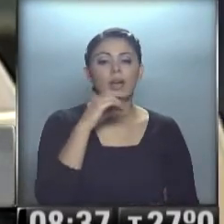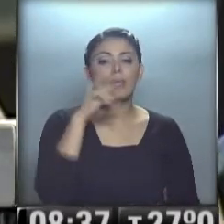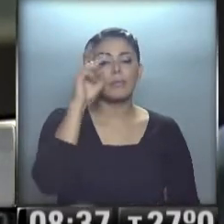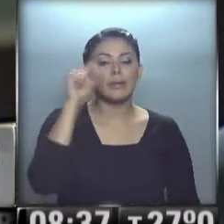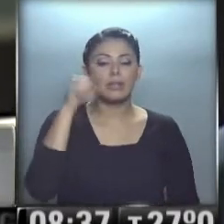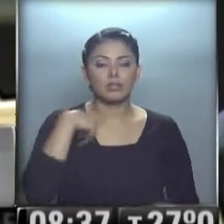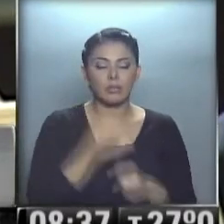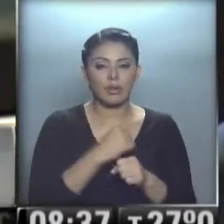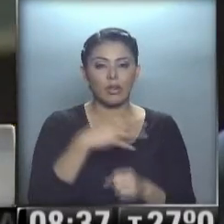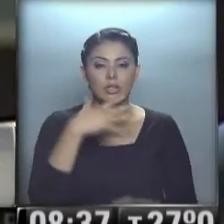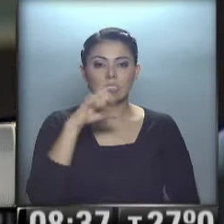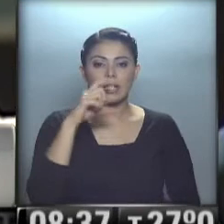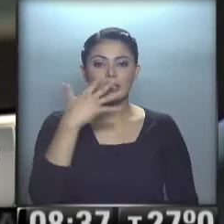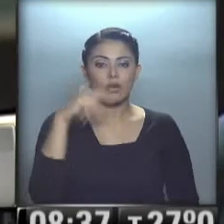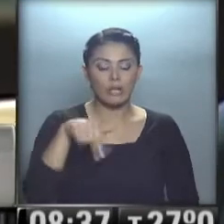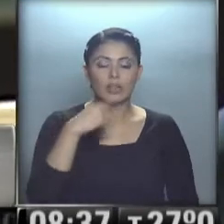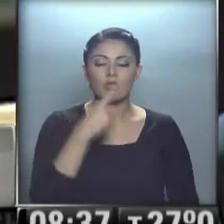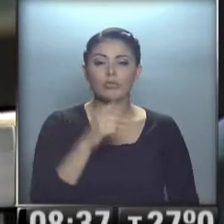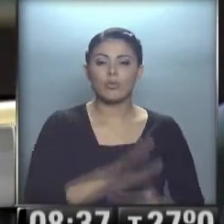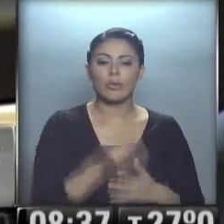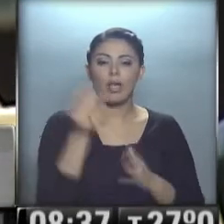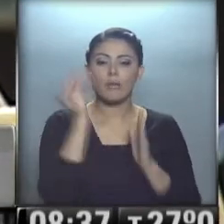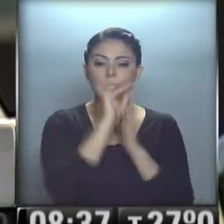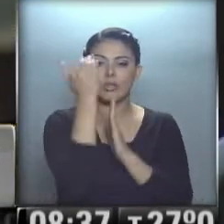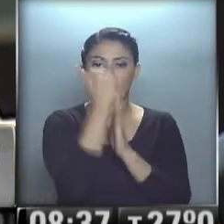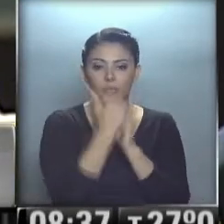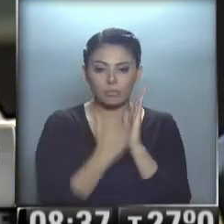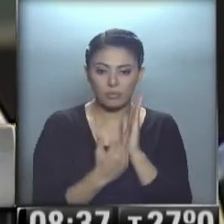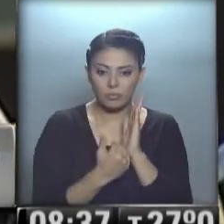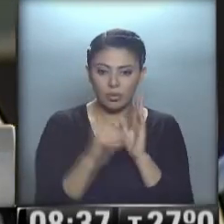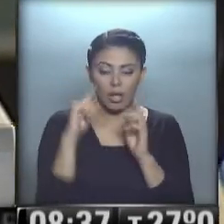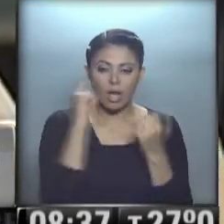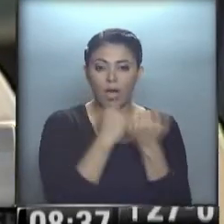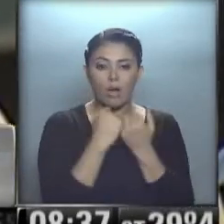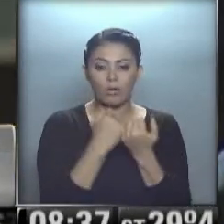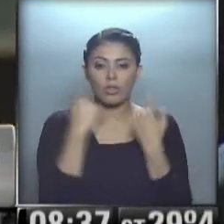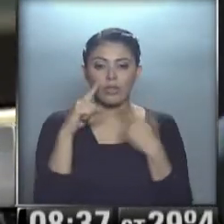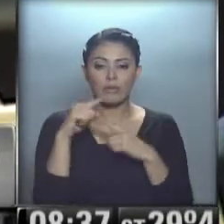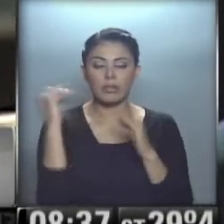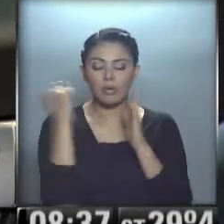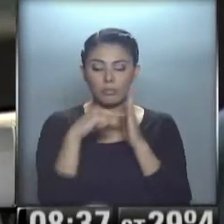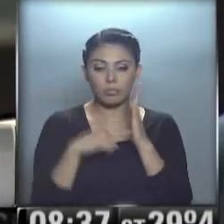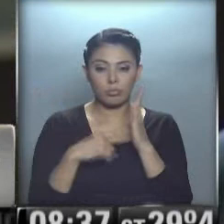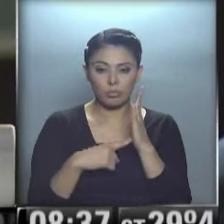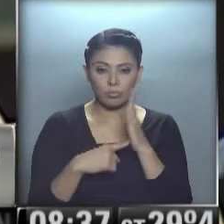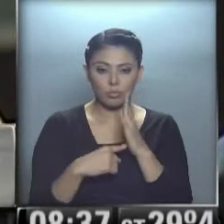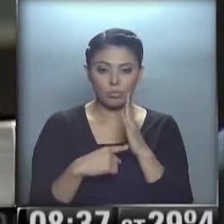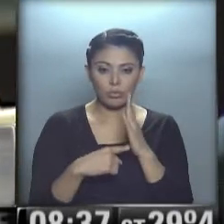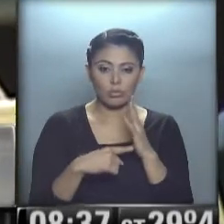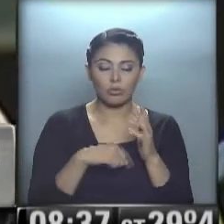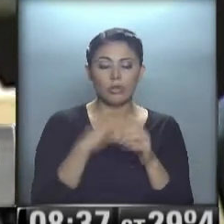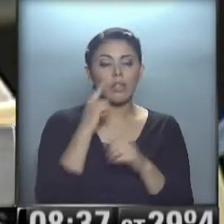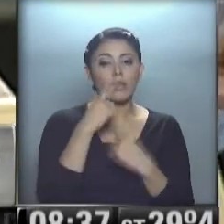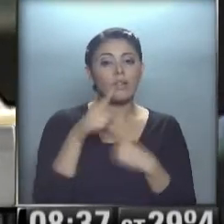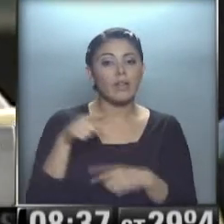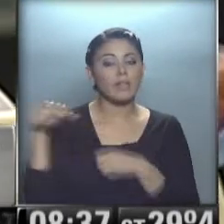C5N. Consultarle sobre el tema acuerdo de precios. Uh-huh. Ha trascendido una serie de pautas en los convenios entre las